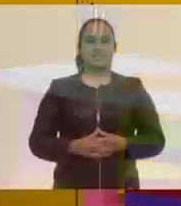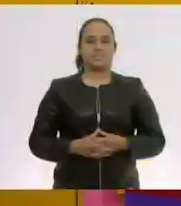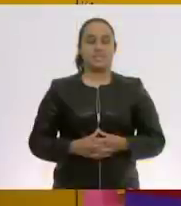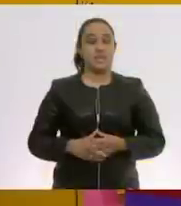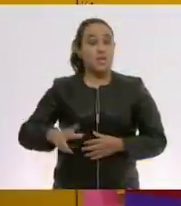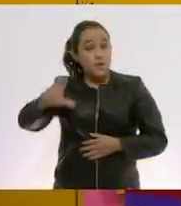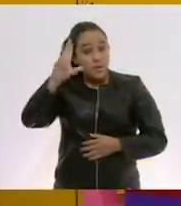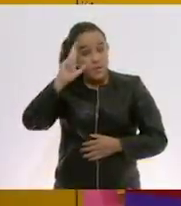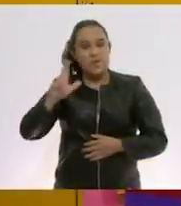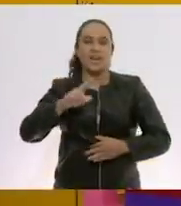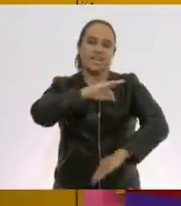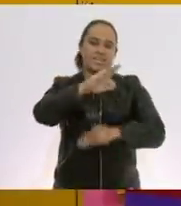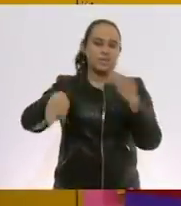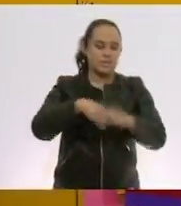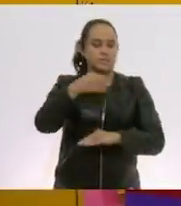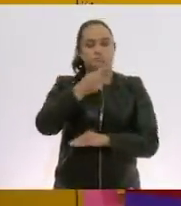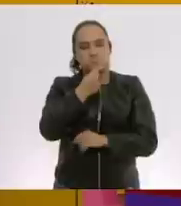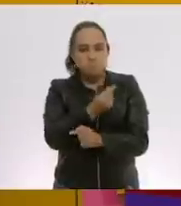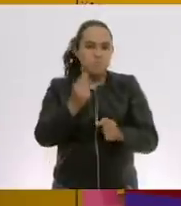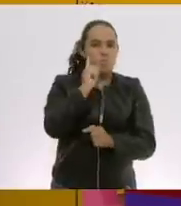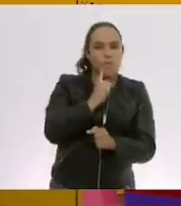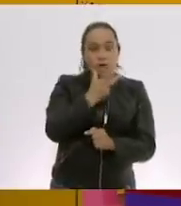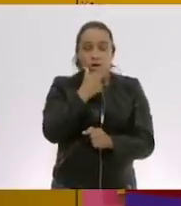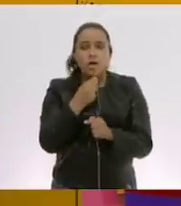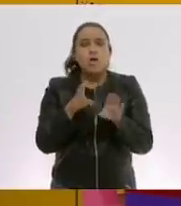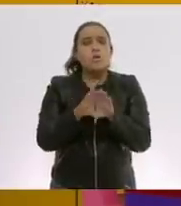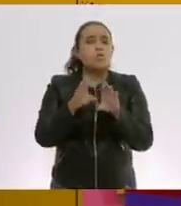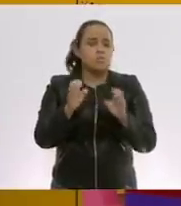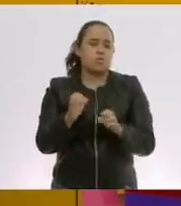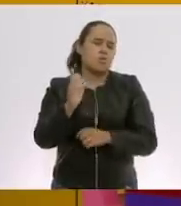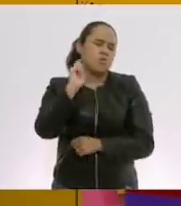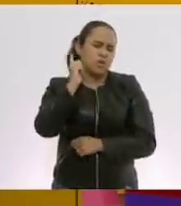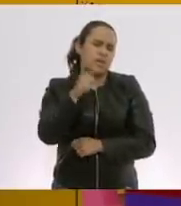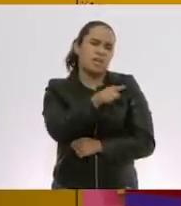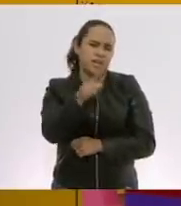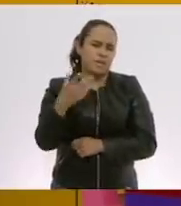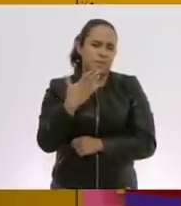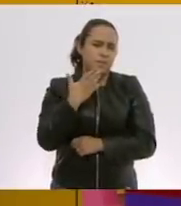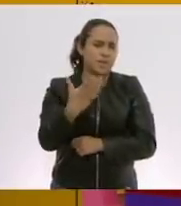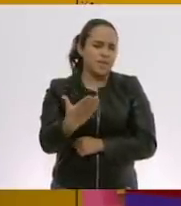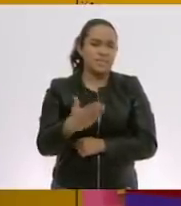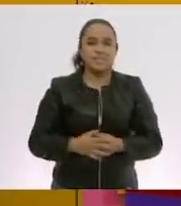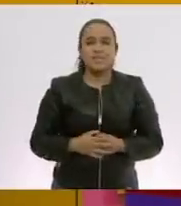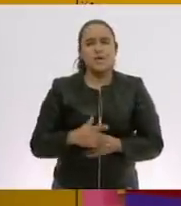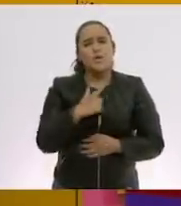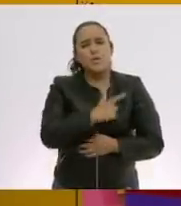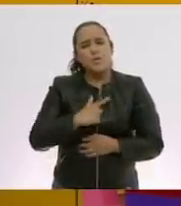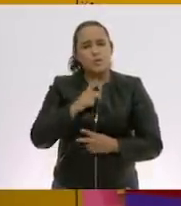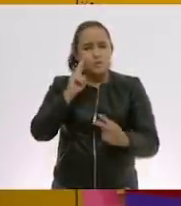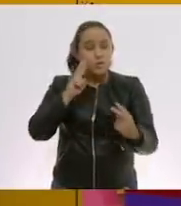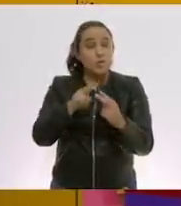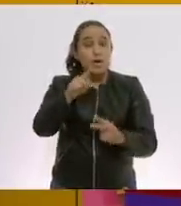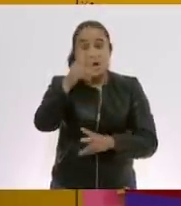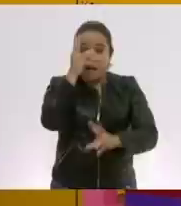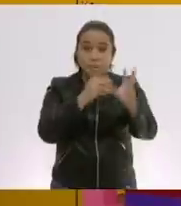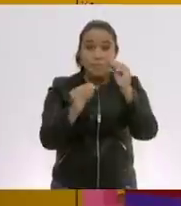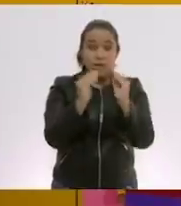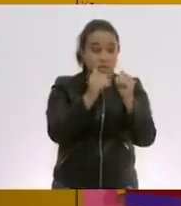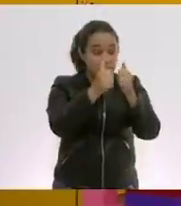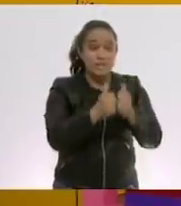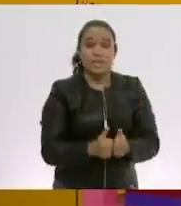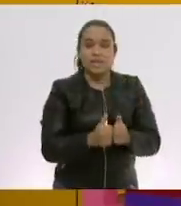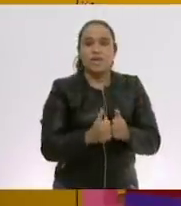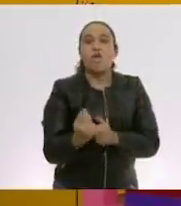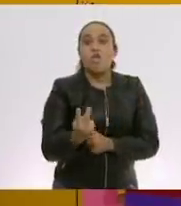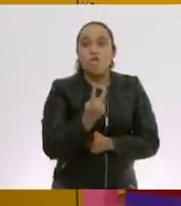Hola a todas y todos, ¿cómo están? Espero que muy bien. Me da mucho gusto verlos en Aprende en Casa